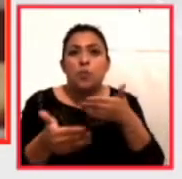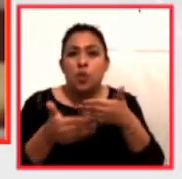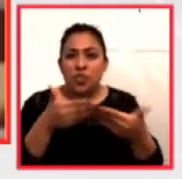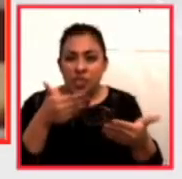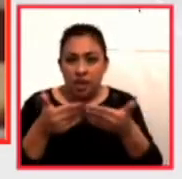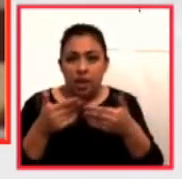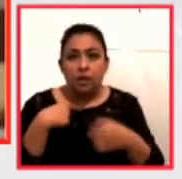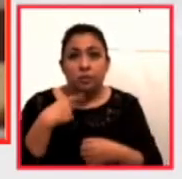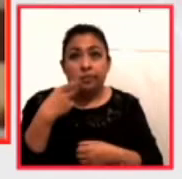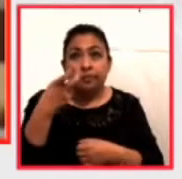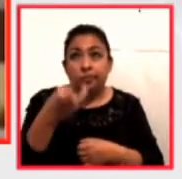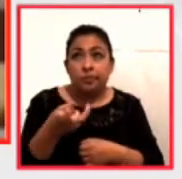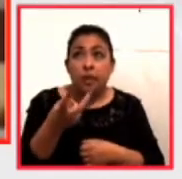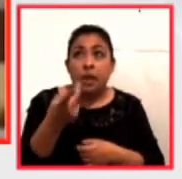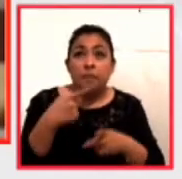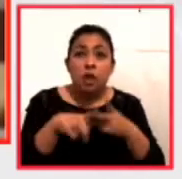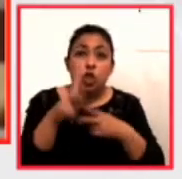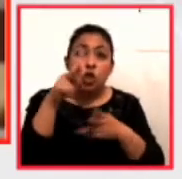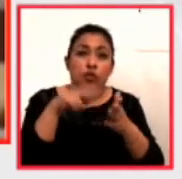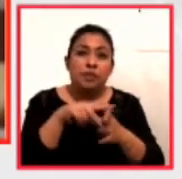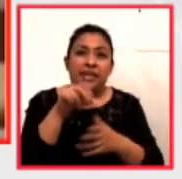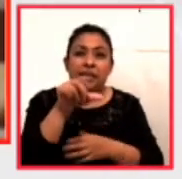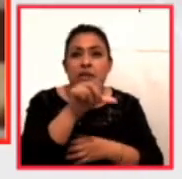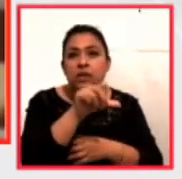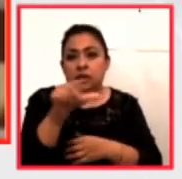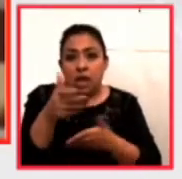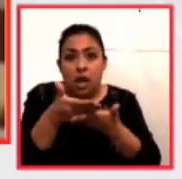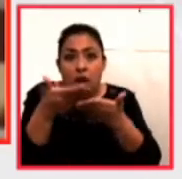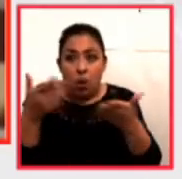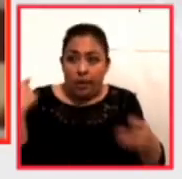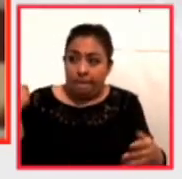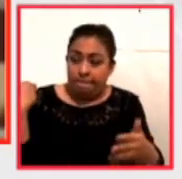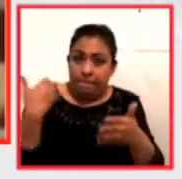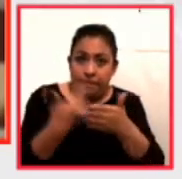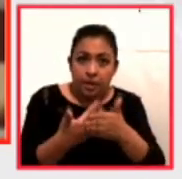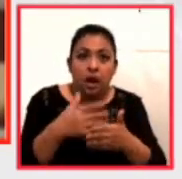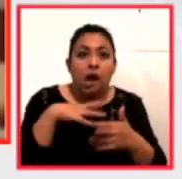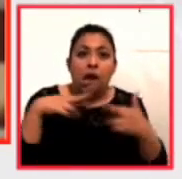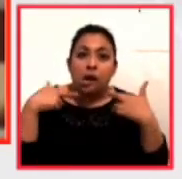justamente desde el 2016 a la fecha se habían estado